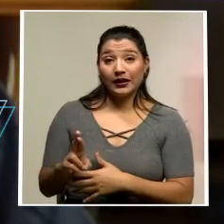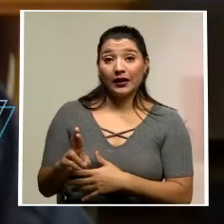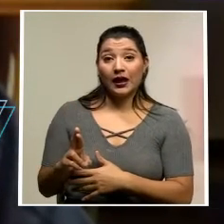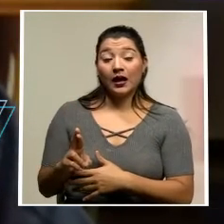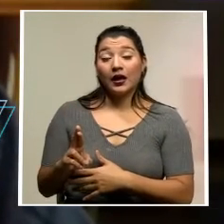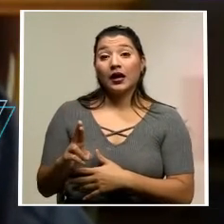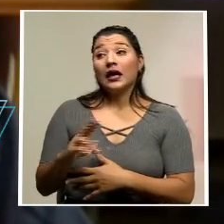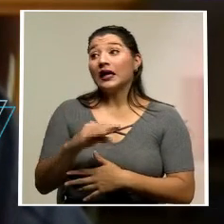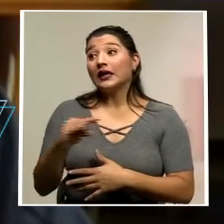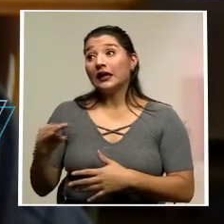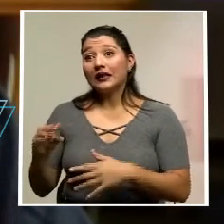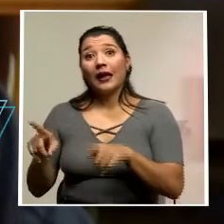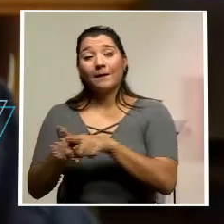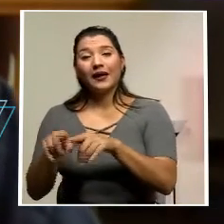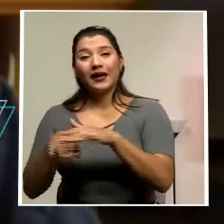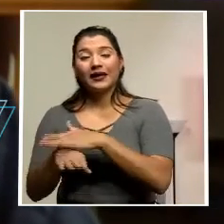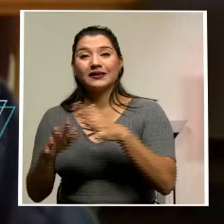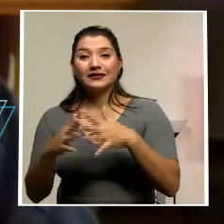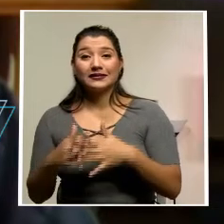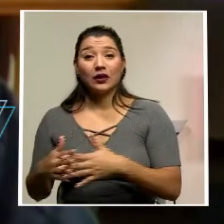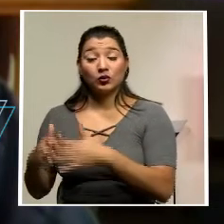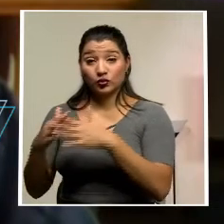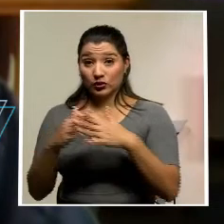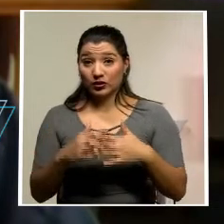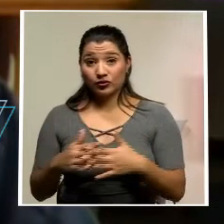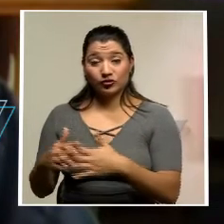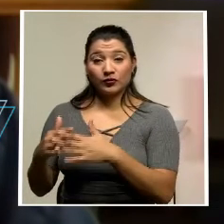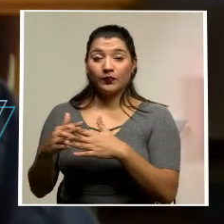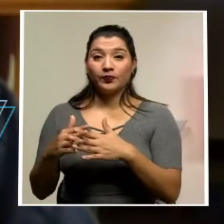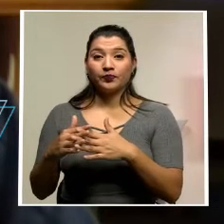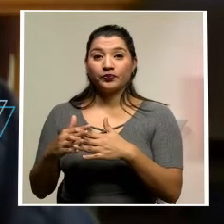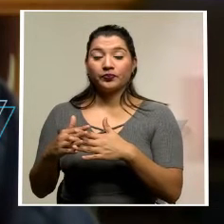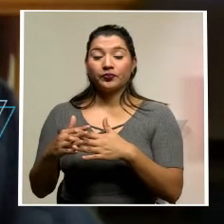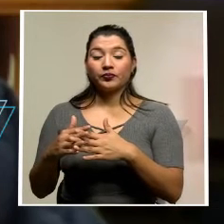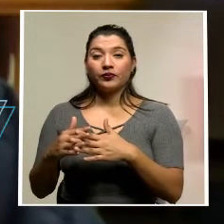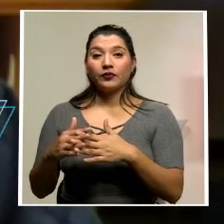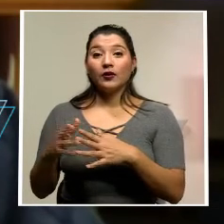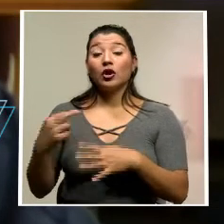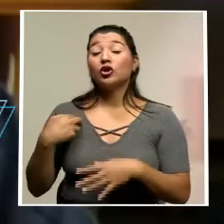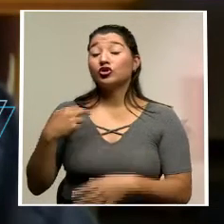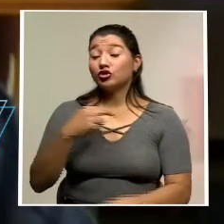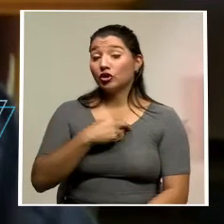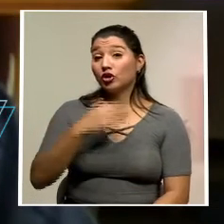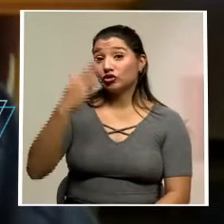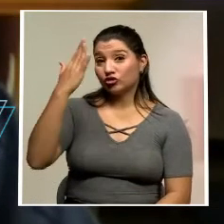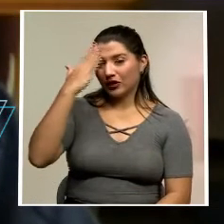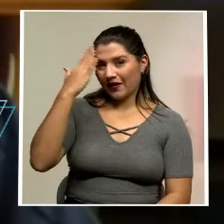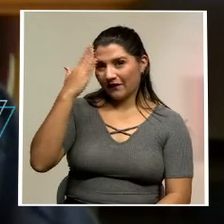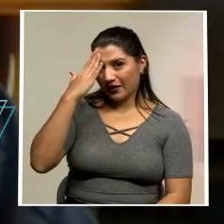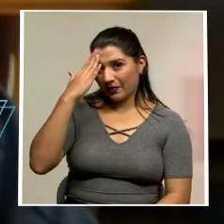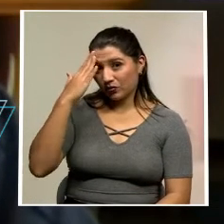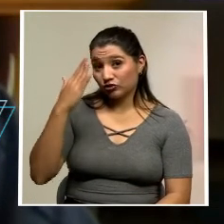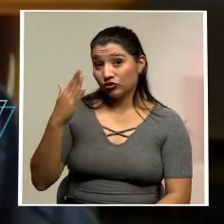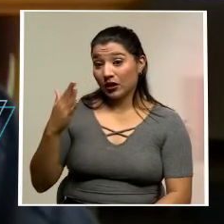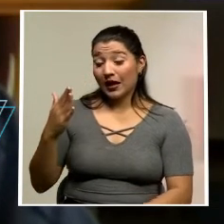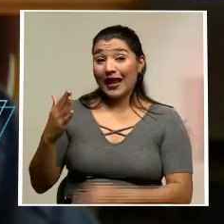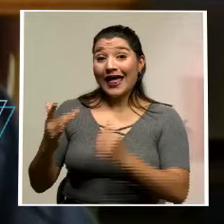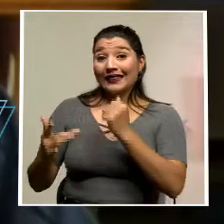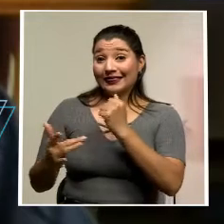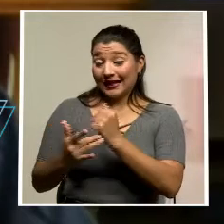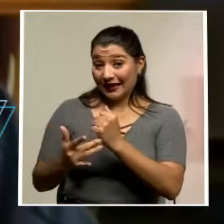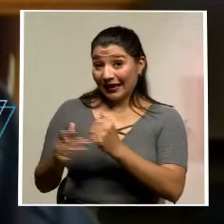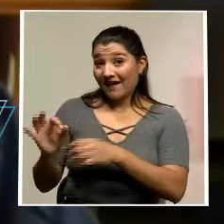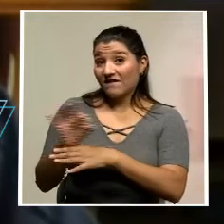unos colegas en Estados Unidos, es que lo que sabemos que funciona para pez sierra,